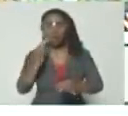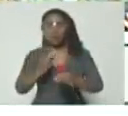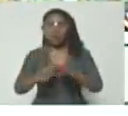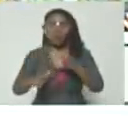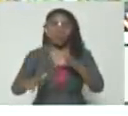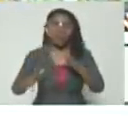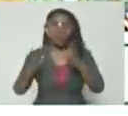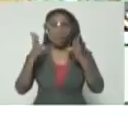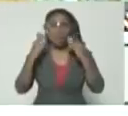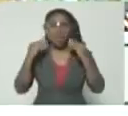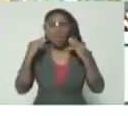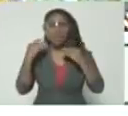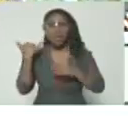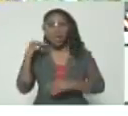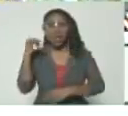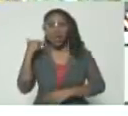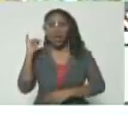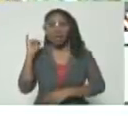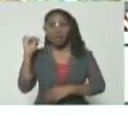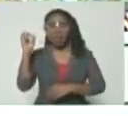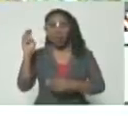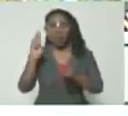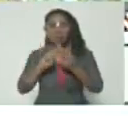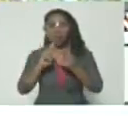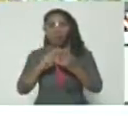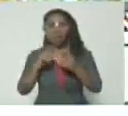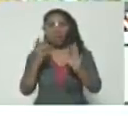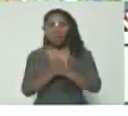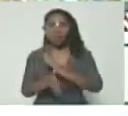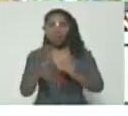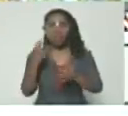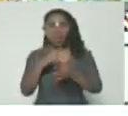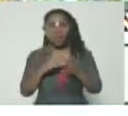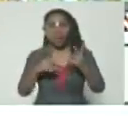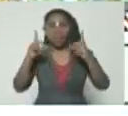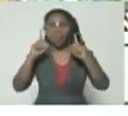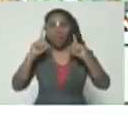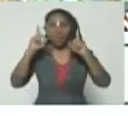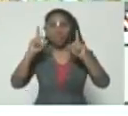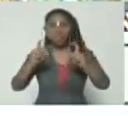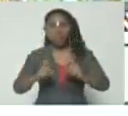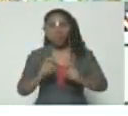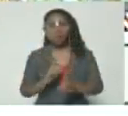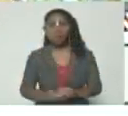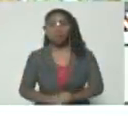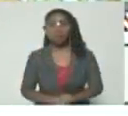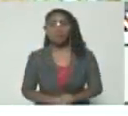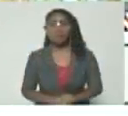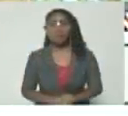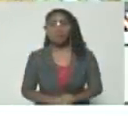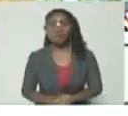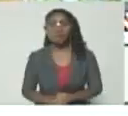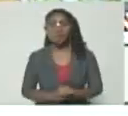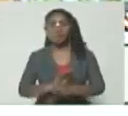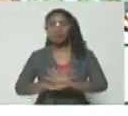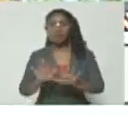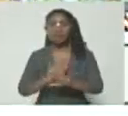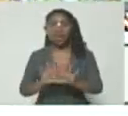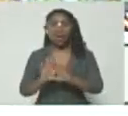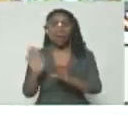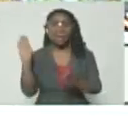Afortunadamente, con la experiencia que tenemos, el conocimiento, los equipos de profesionales ya han